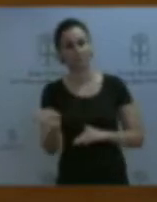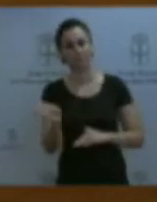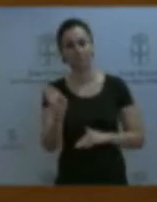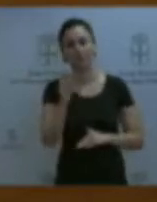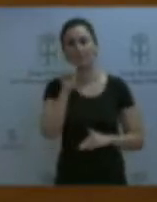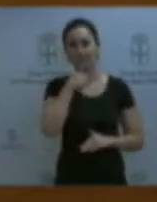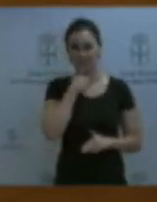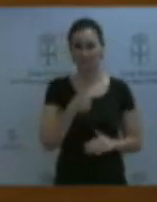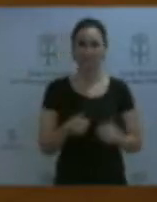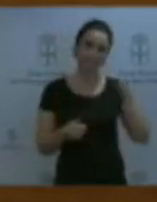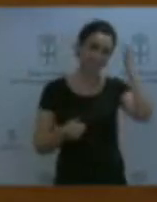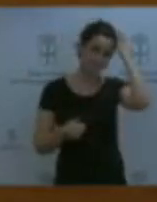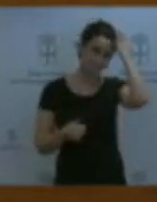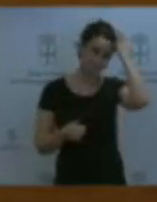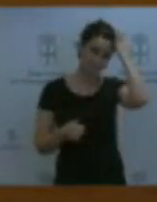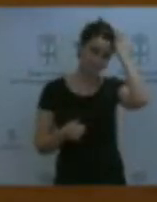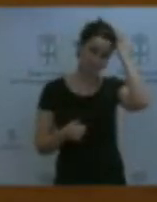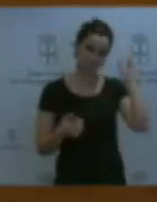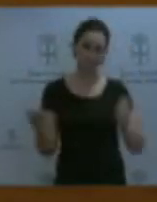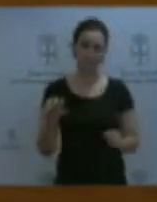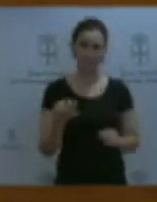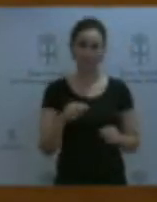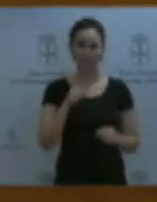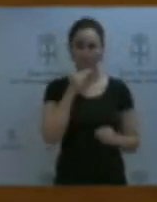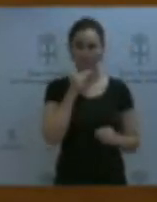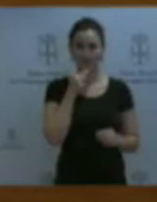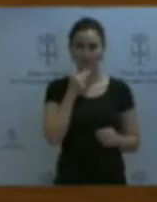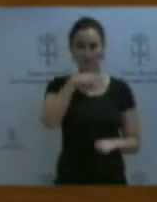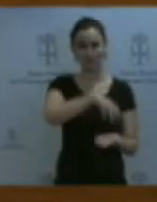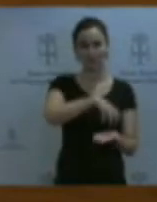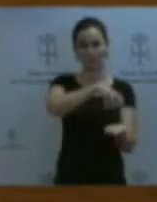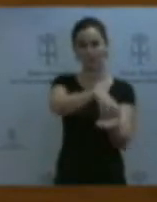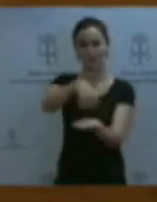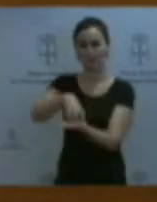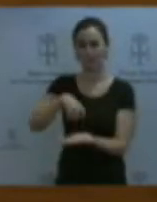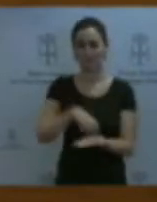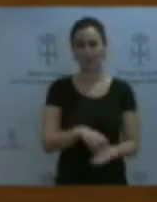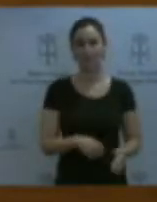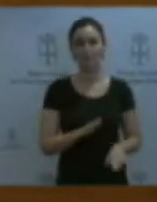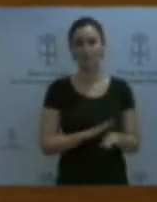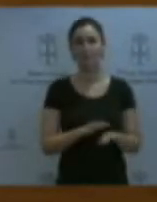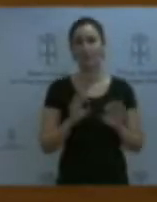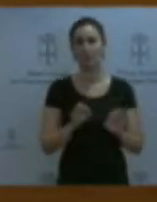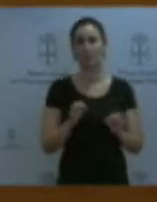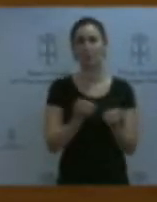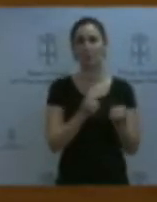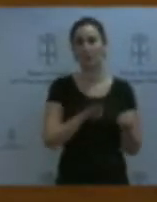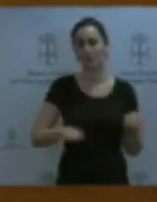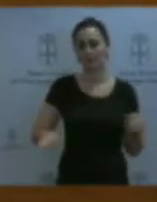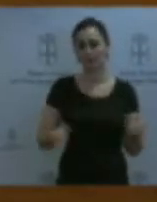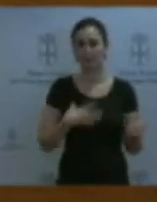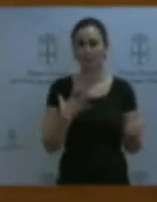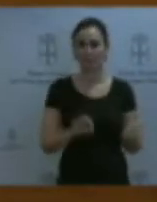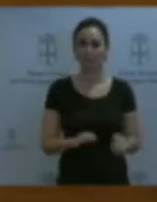sanitarios en las principales rutas, por lo menos en los aparcamientos y demás que puedan ser móviles para que se recojan en invierno para que